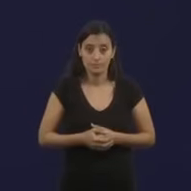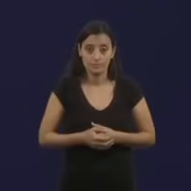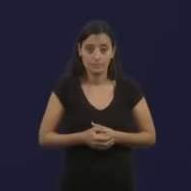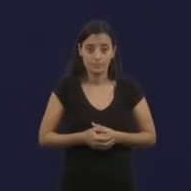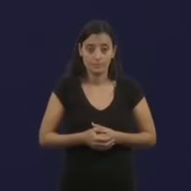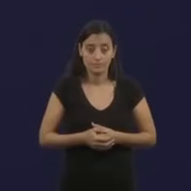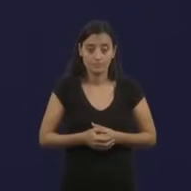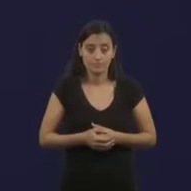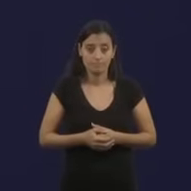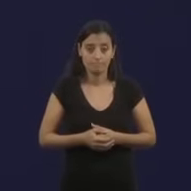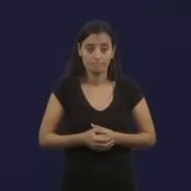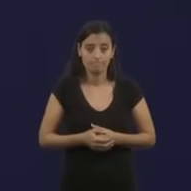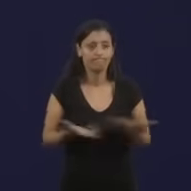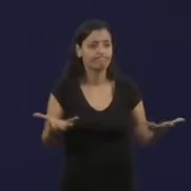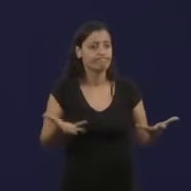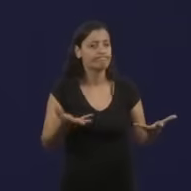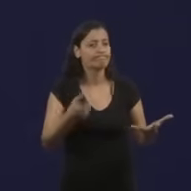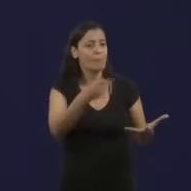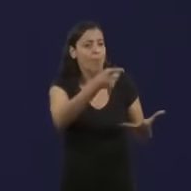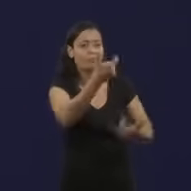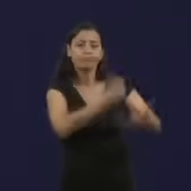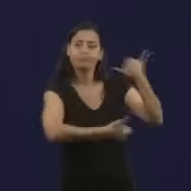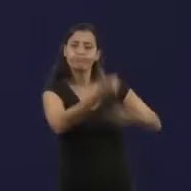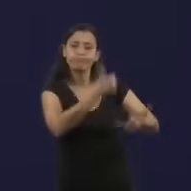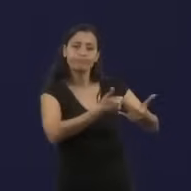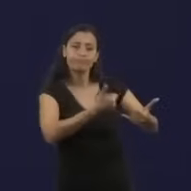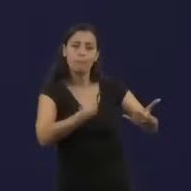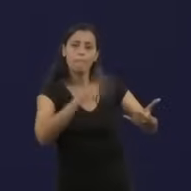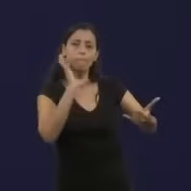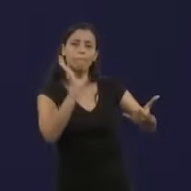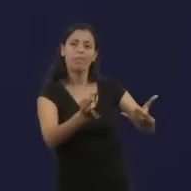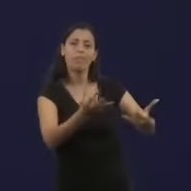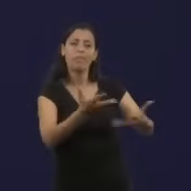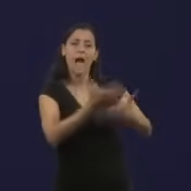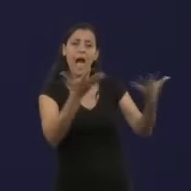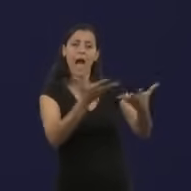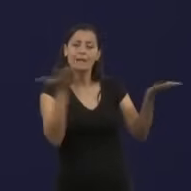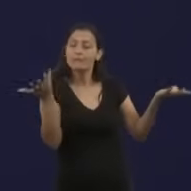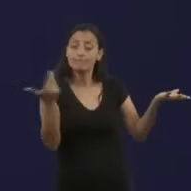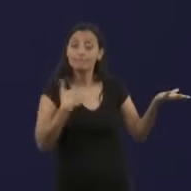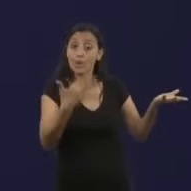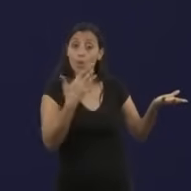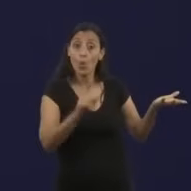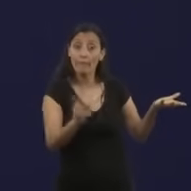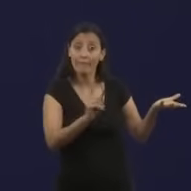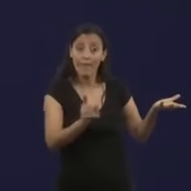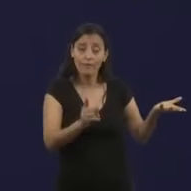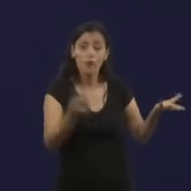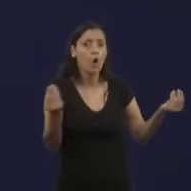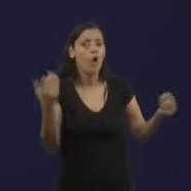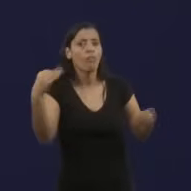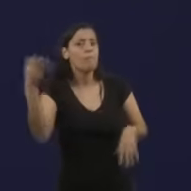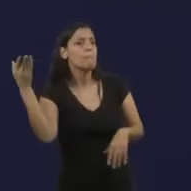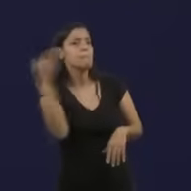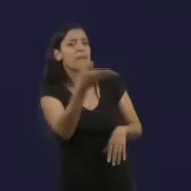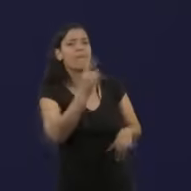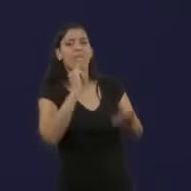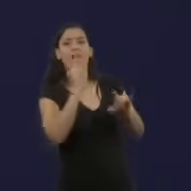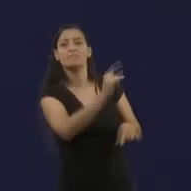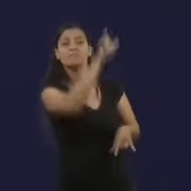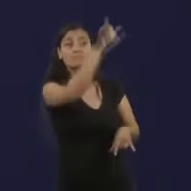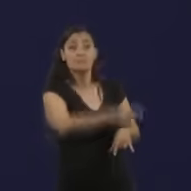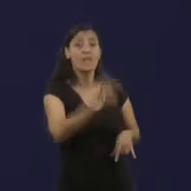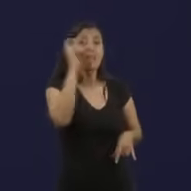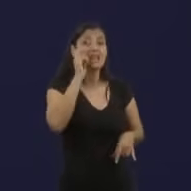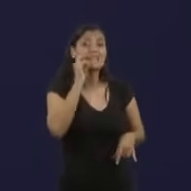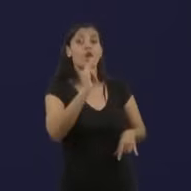me no me termina de cerrar en lo que me decís que es que efectivamente por no se lo solicita al gobernador kisil que es quien es responsable